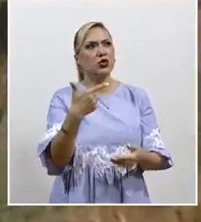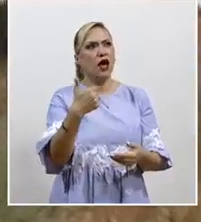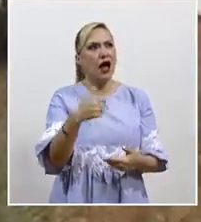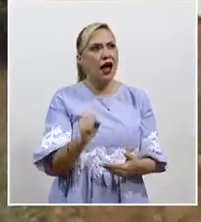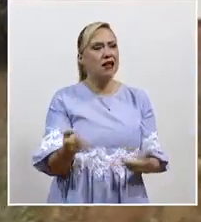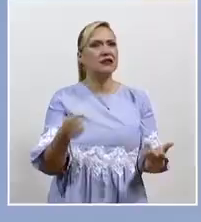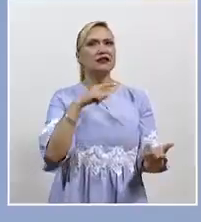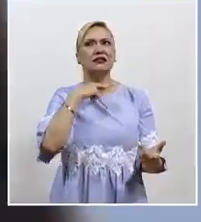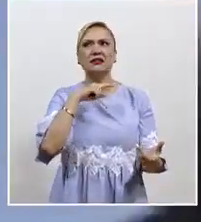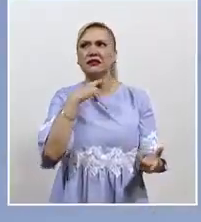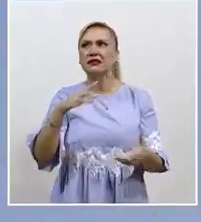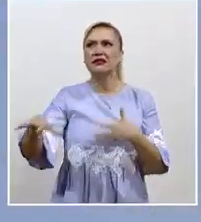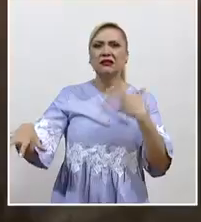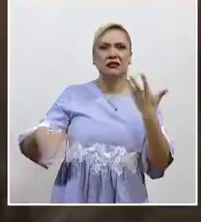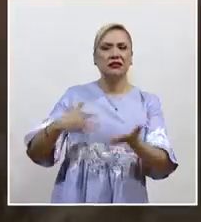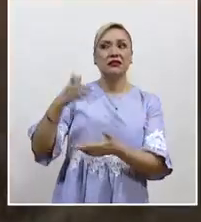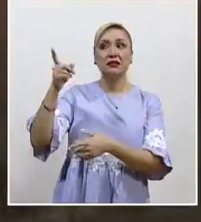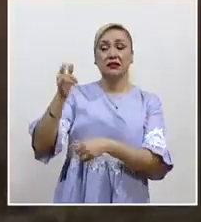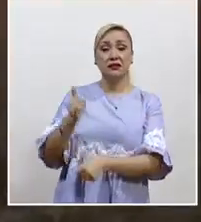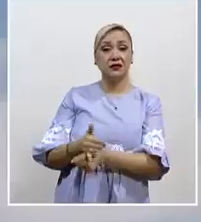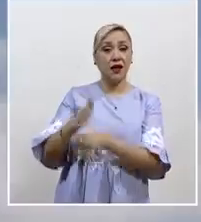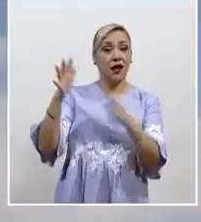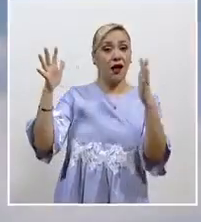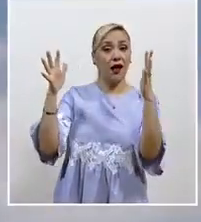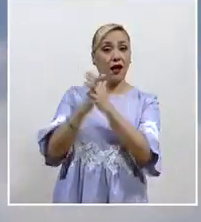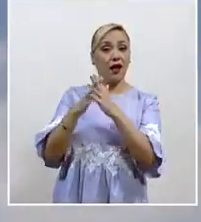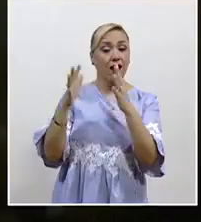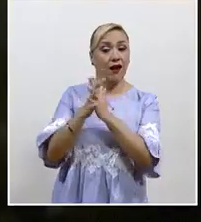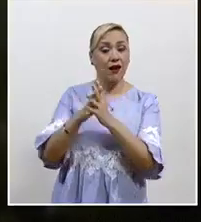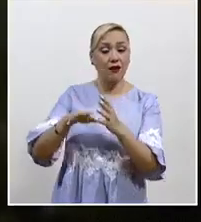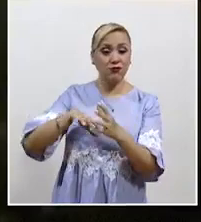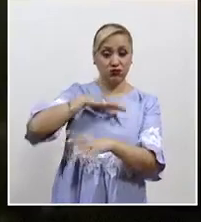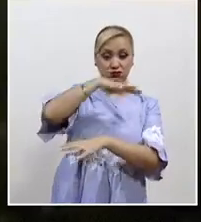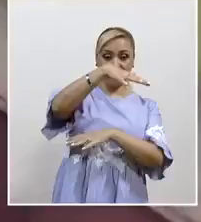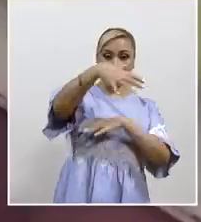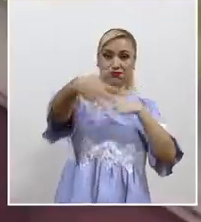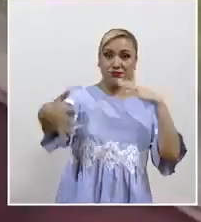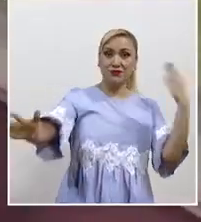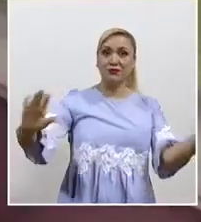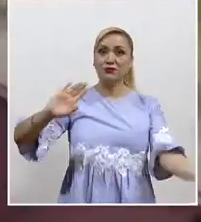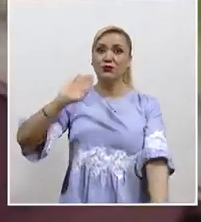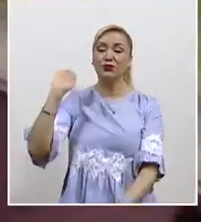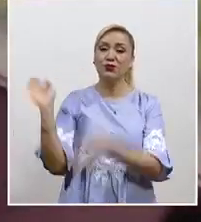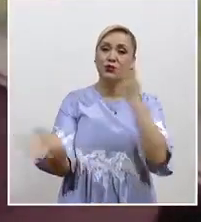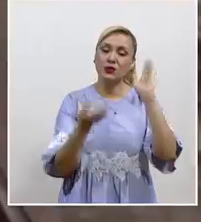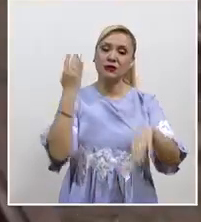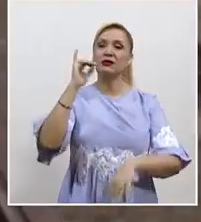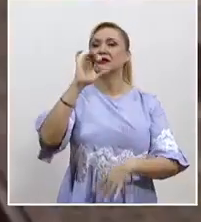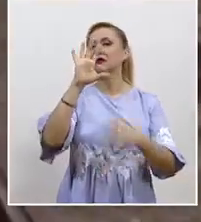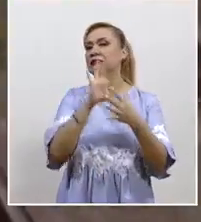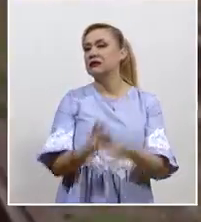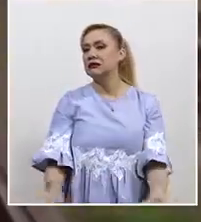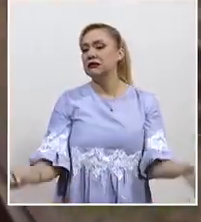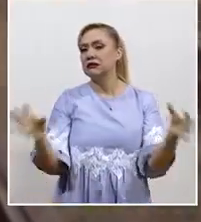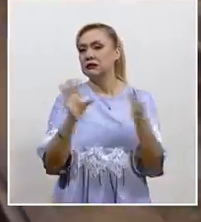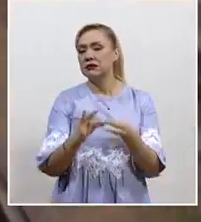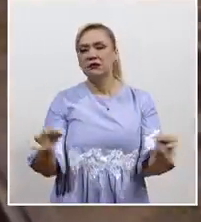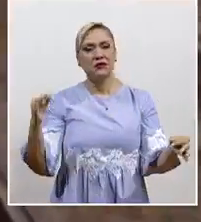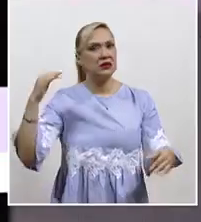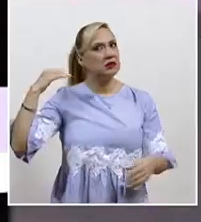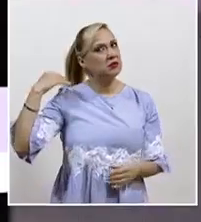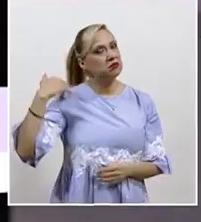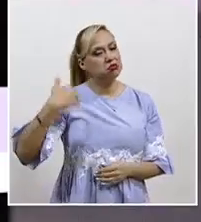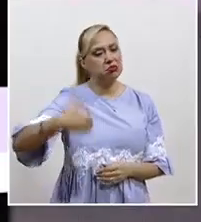continuará las afectaciones económicas a nivel mundial como consecuencia de la guerra en ucrania que advirtieron especialistas va para largo